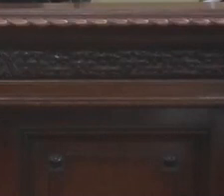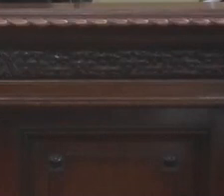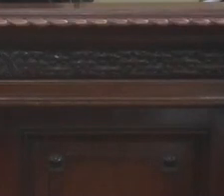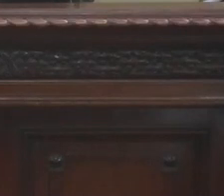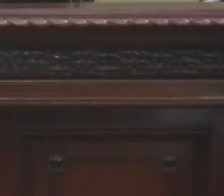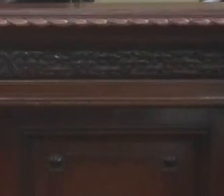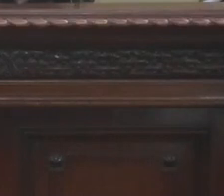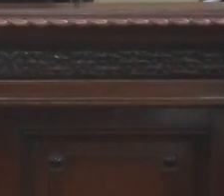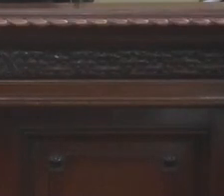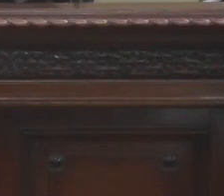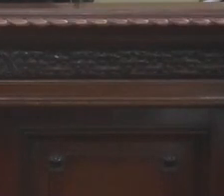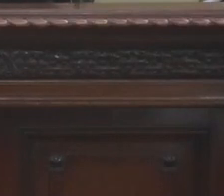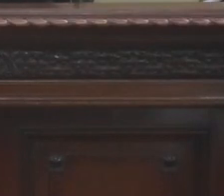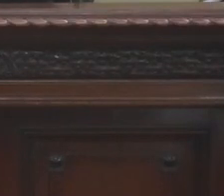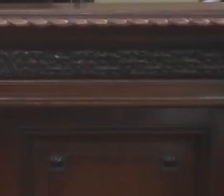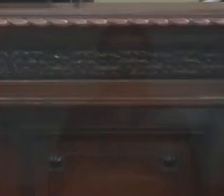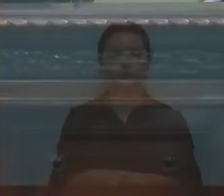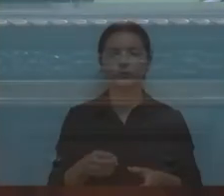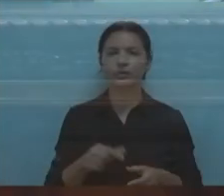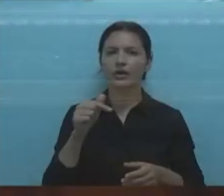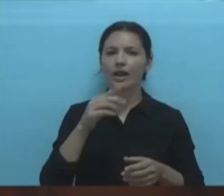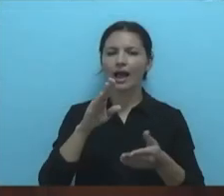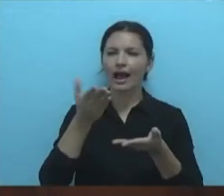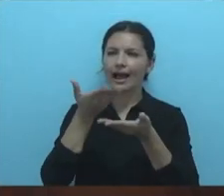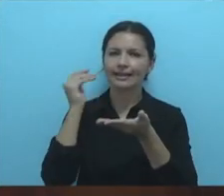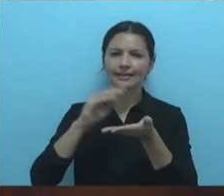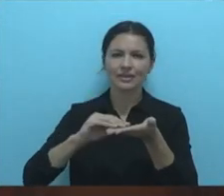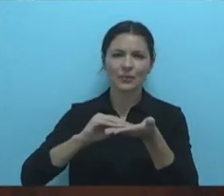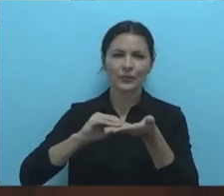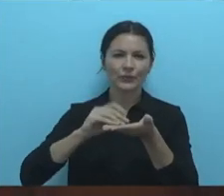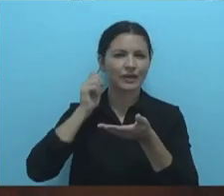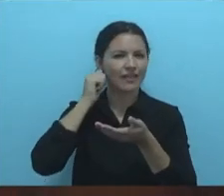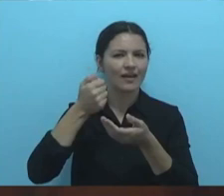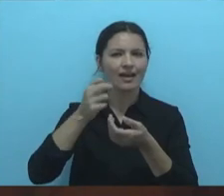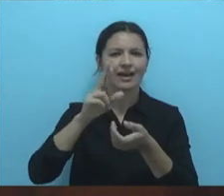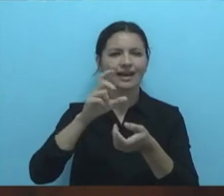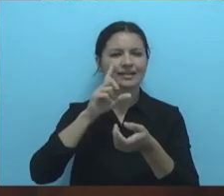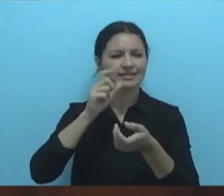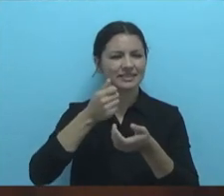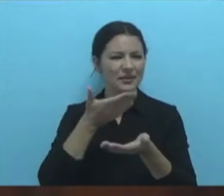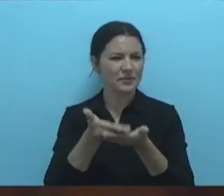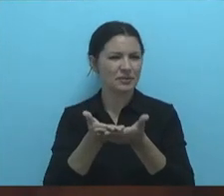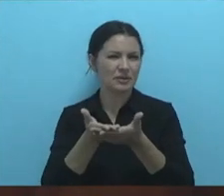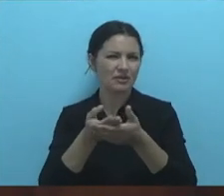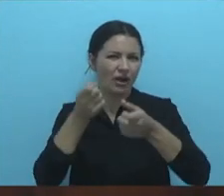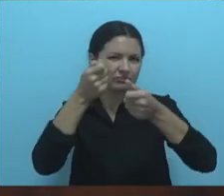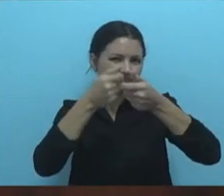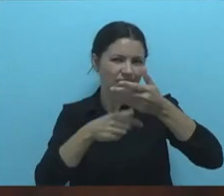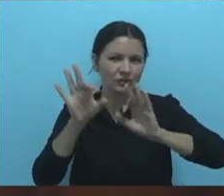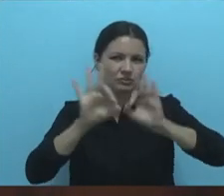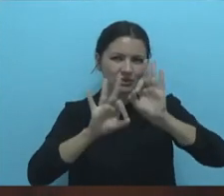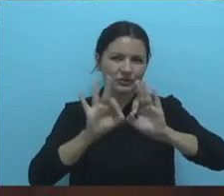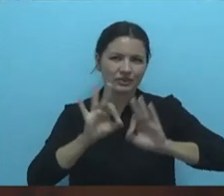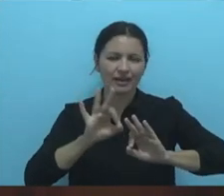de acuerdo a la moción presentada por la diputada García y que fue aprobada por este pleno vamos a poner ahora a